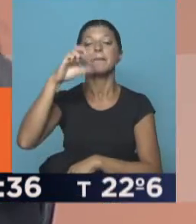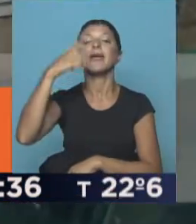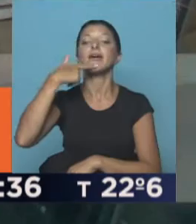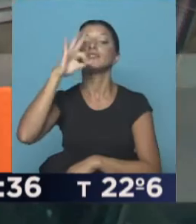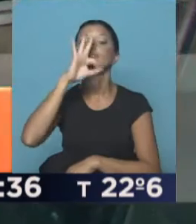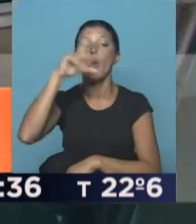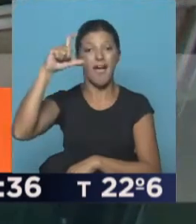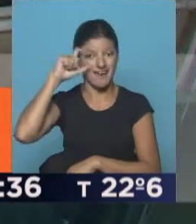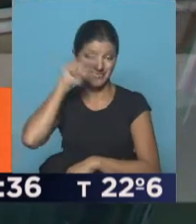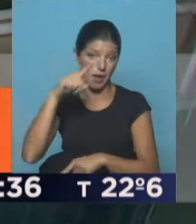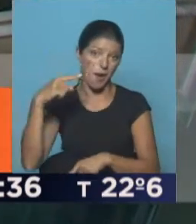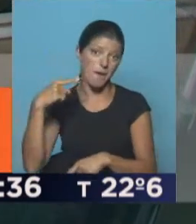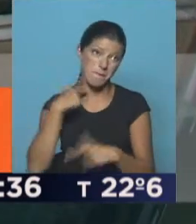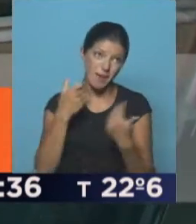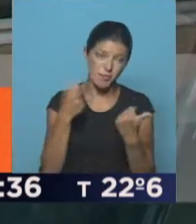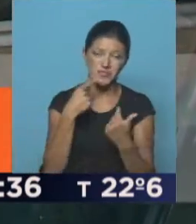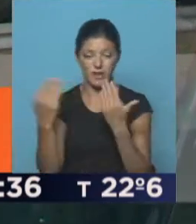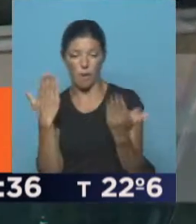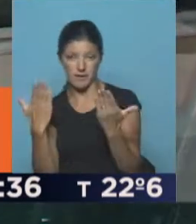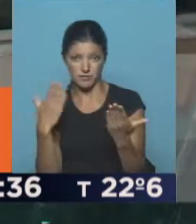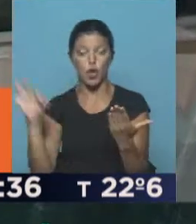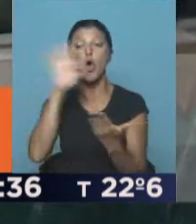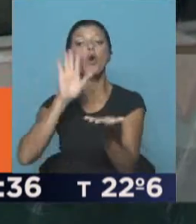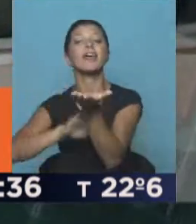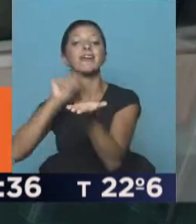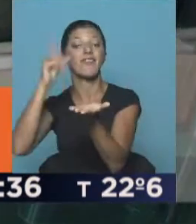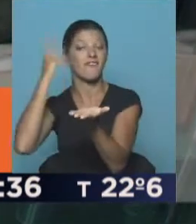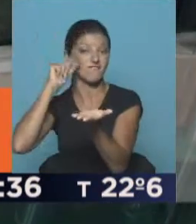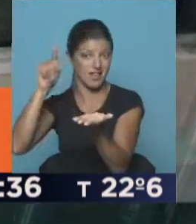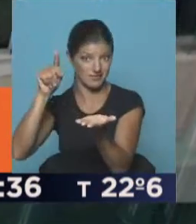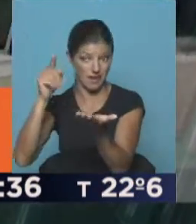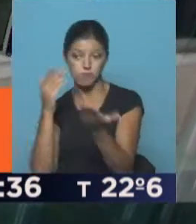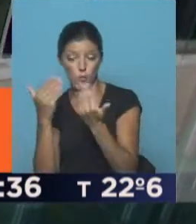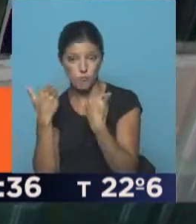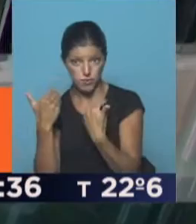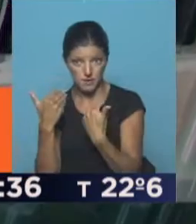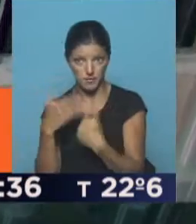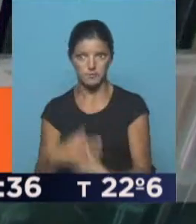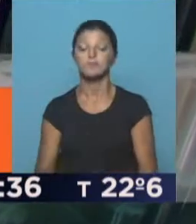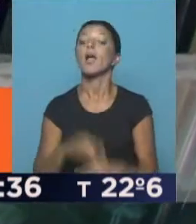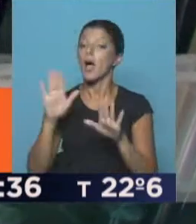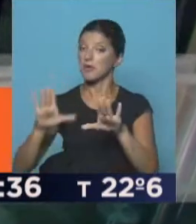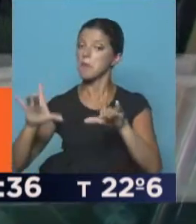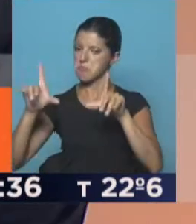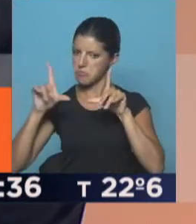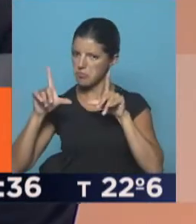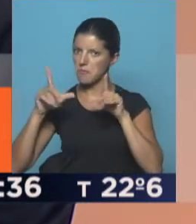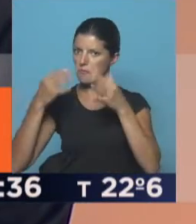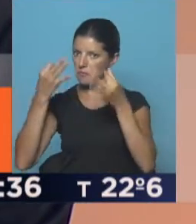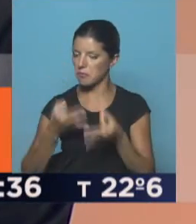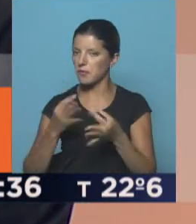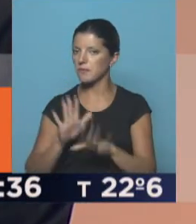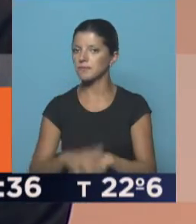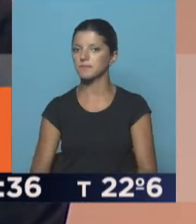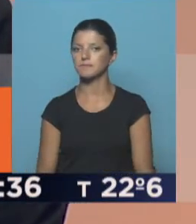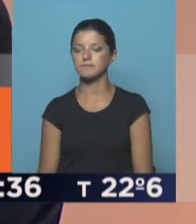o de una izquierda francesa. Ahora bien, es carismático, es apasionado